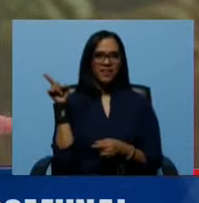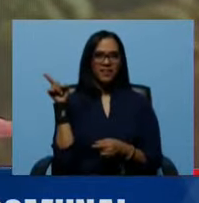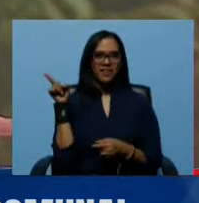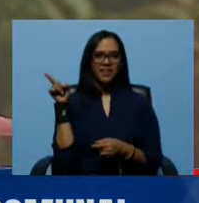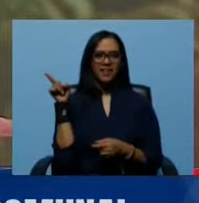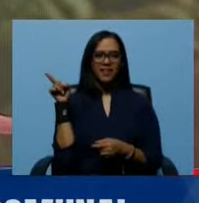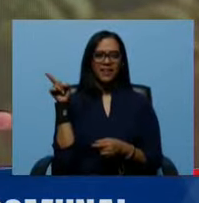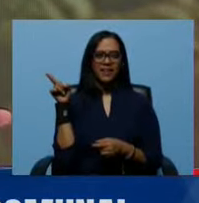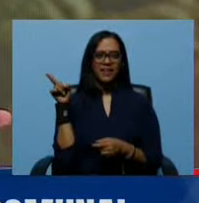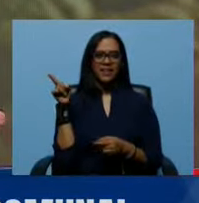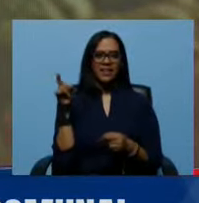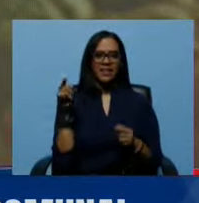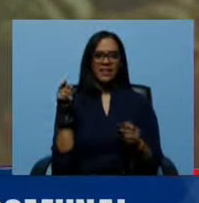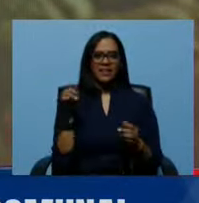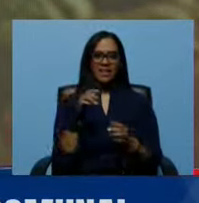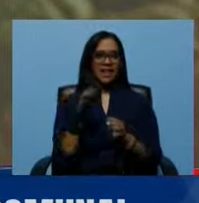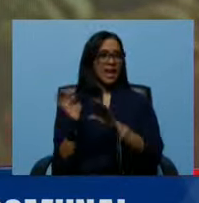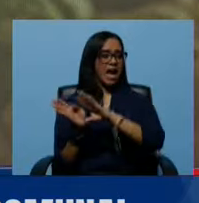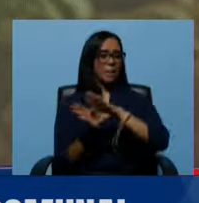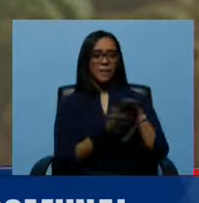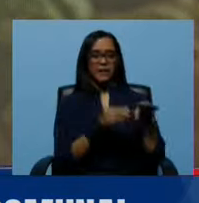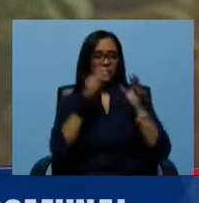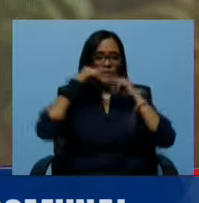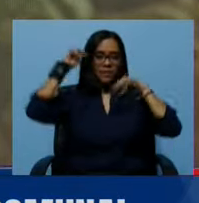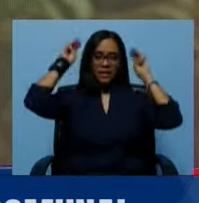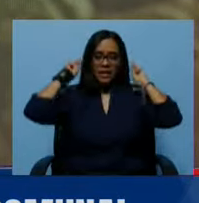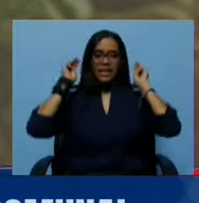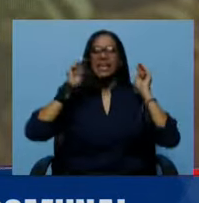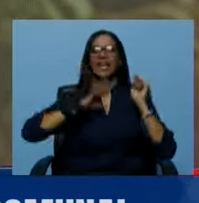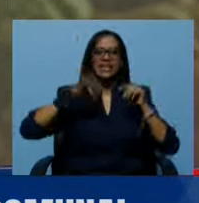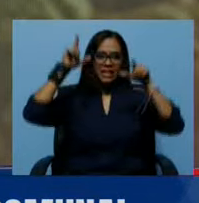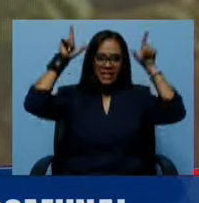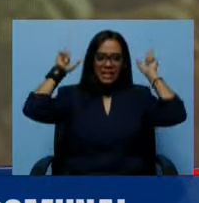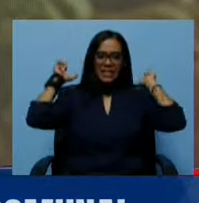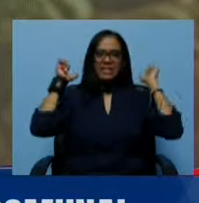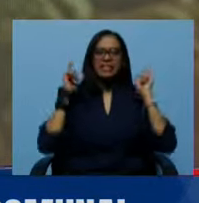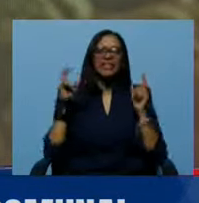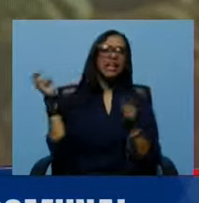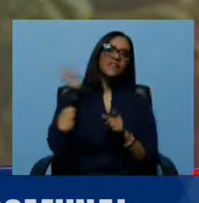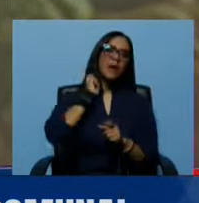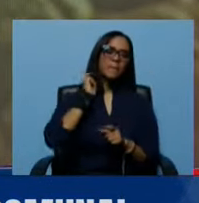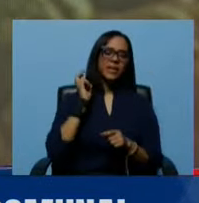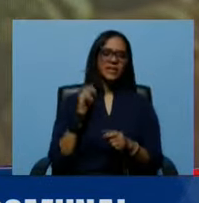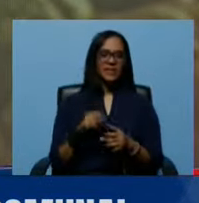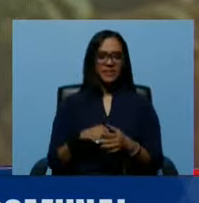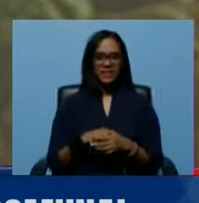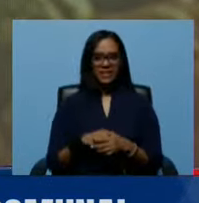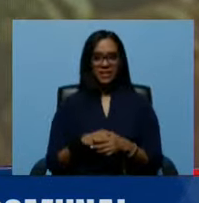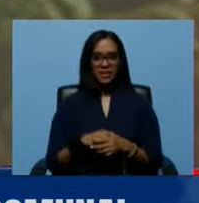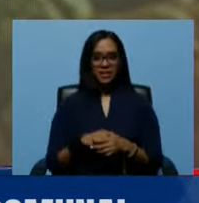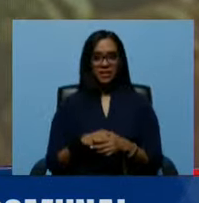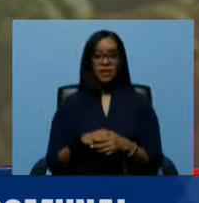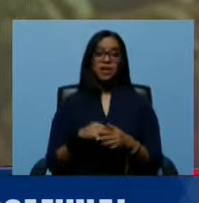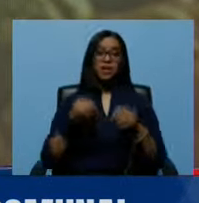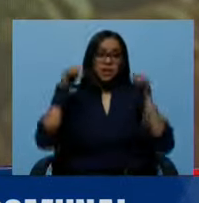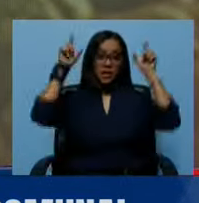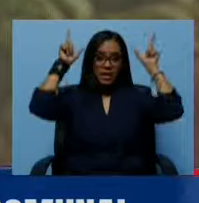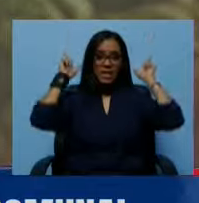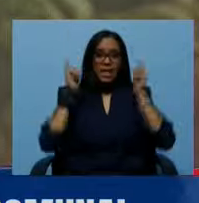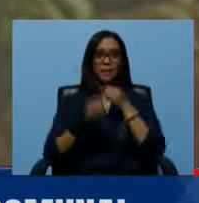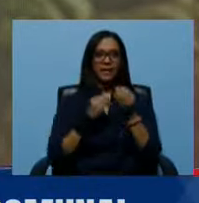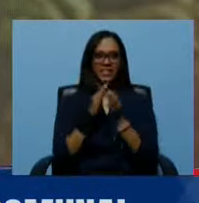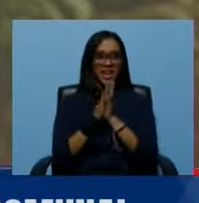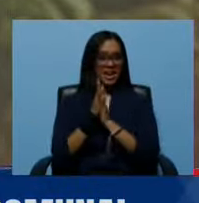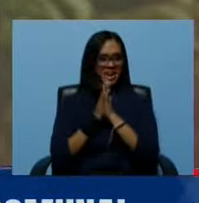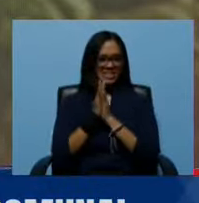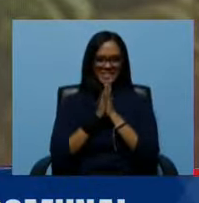Salió de la Sayona y cayó en las garras y en los colmillos del vampiro. Y el vampiro hace así.